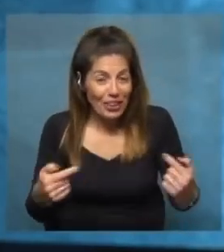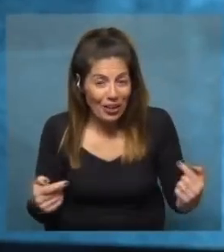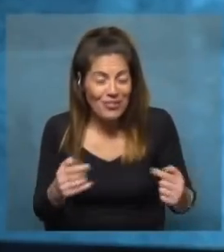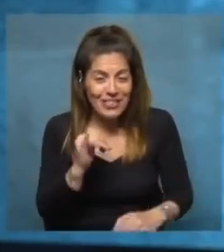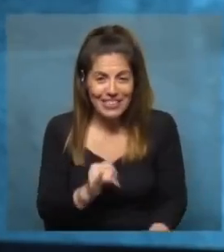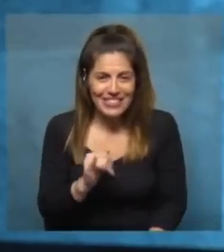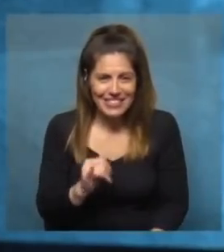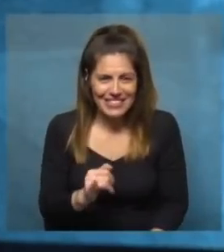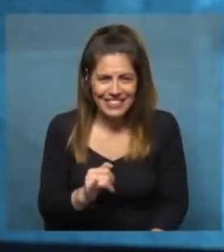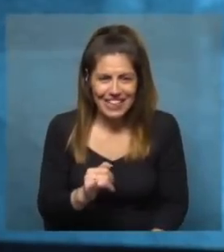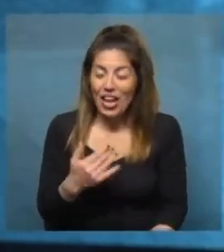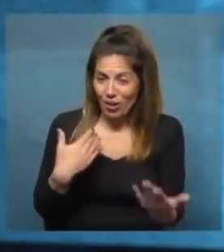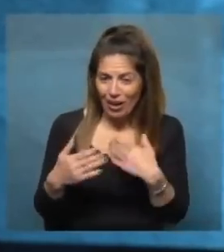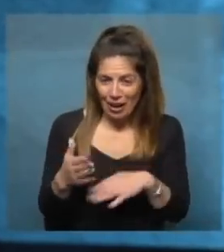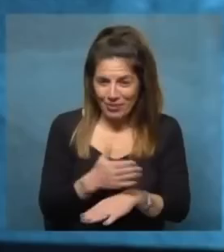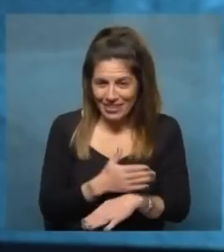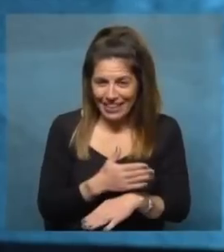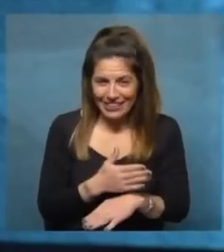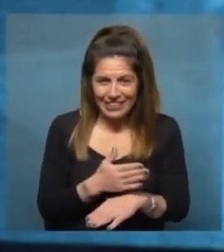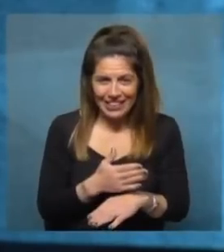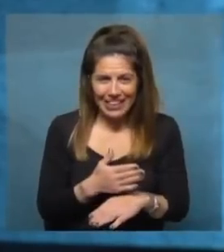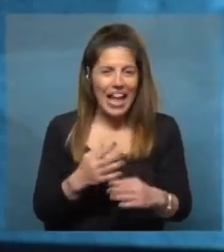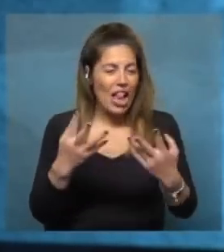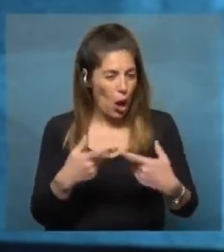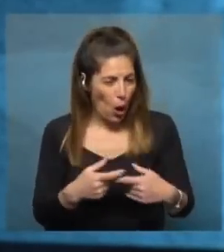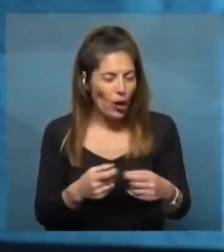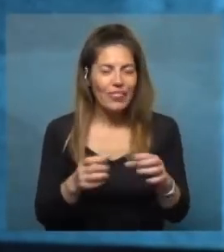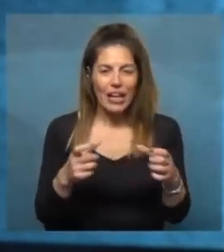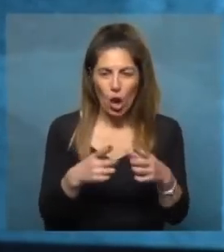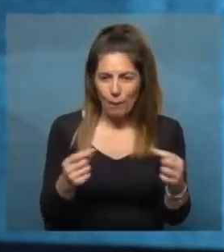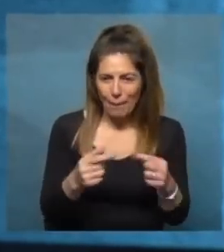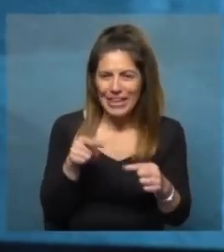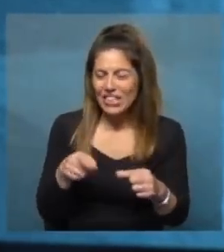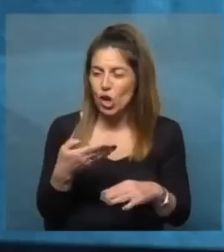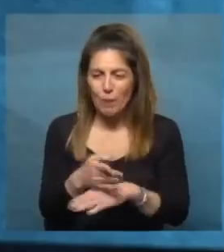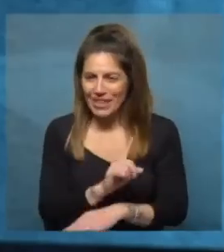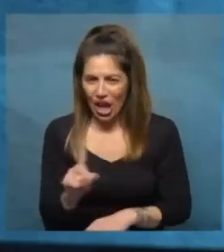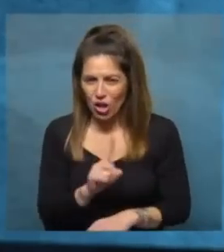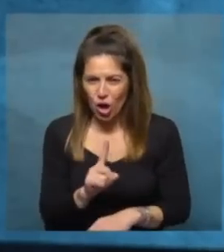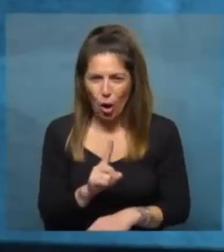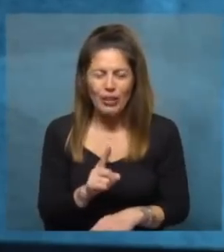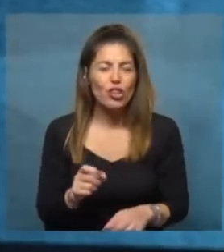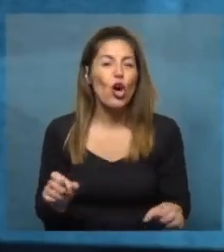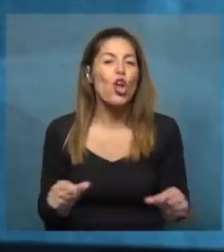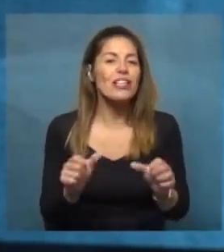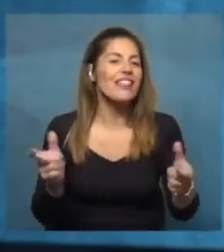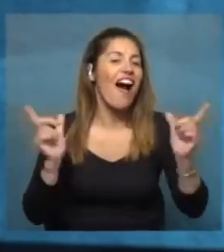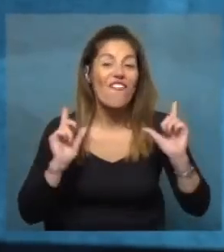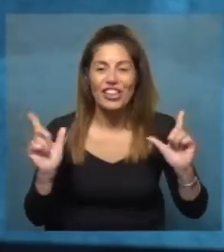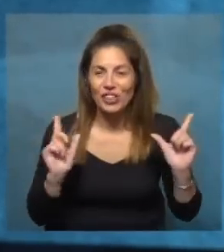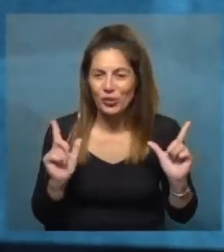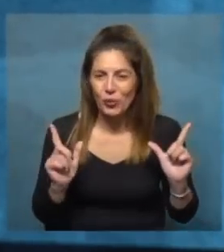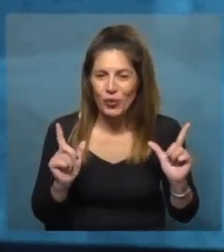este con lo que hablábamos antes del orden los papeles eso no le pidas pero todo lo que sea la aventura y